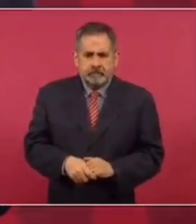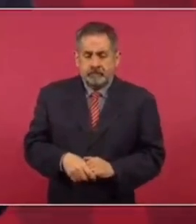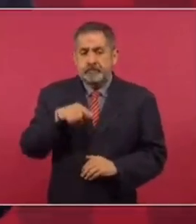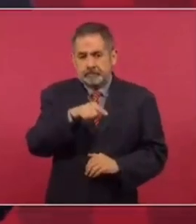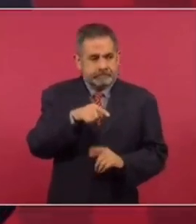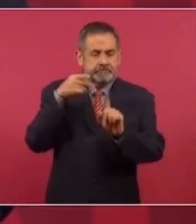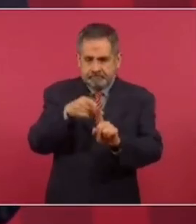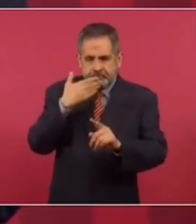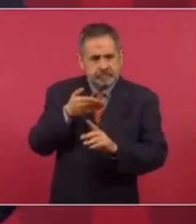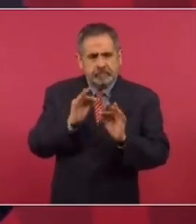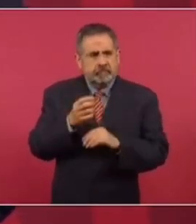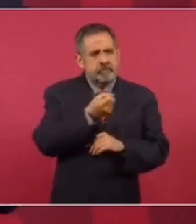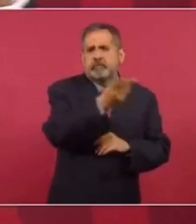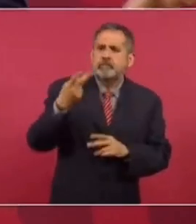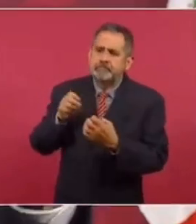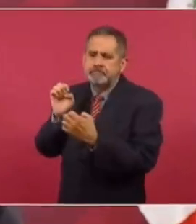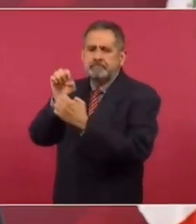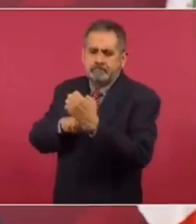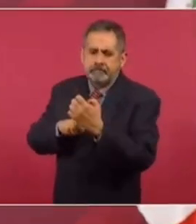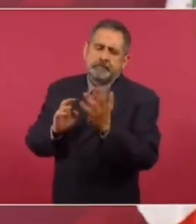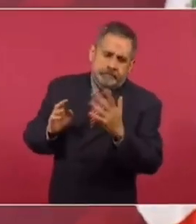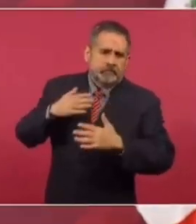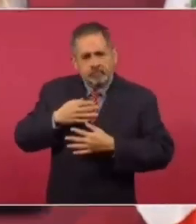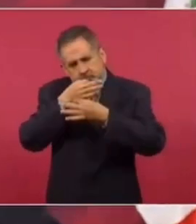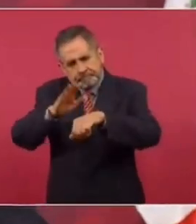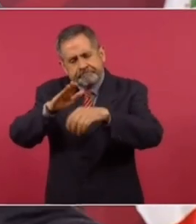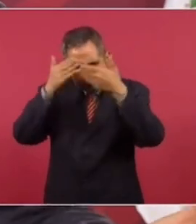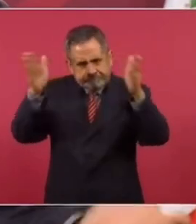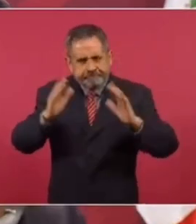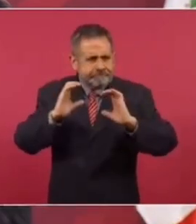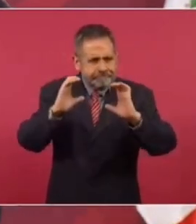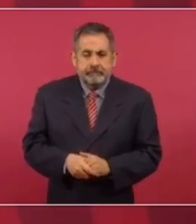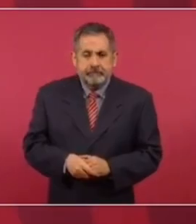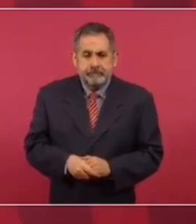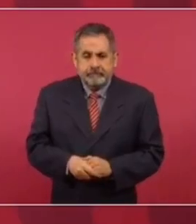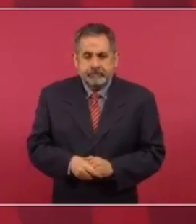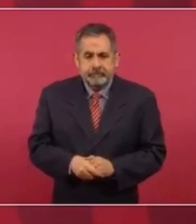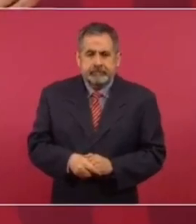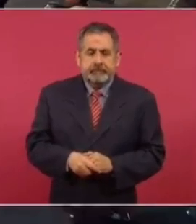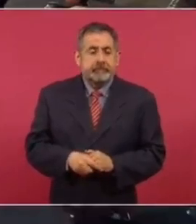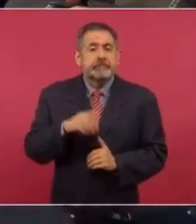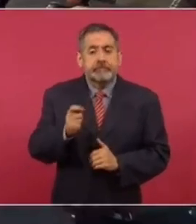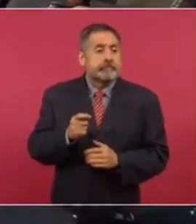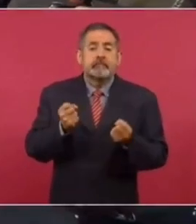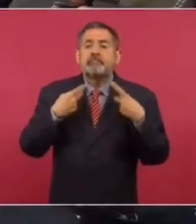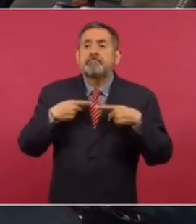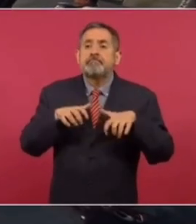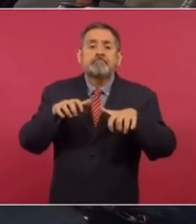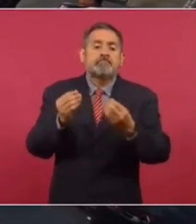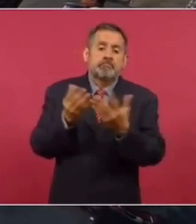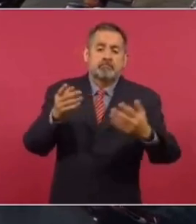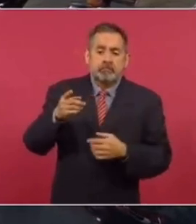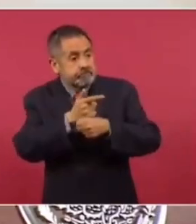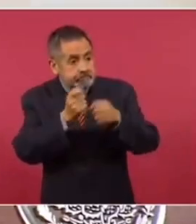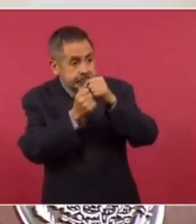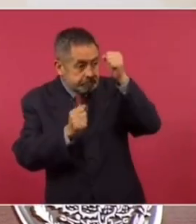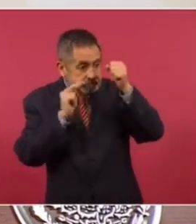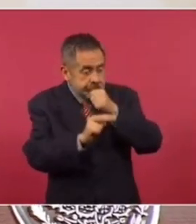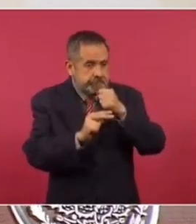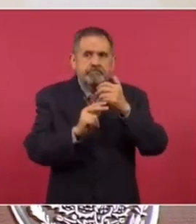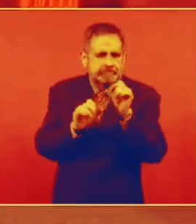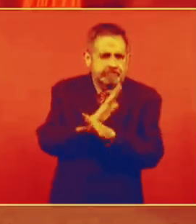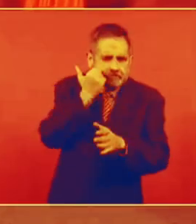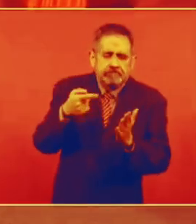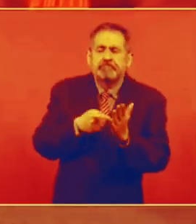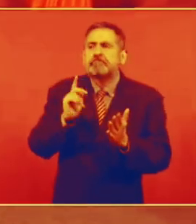A él me refiero cuando hablo de una tomadura de pelo. Yo tengo la obligación de decirles, no se dejen engañar. O sea, muchos, si se enteraran de qué se